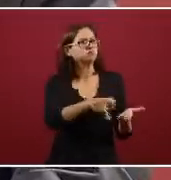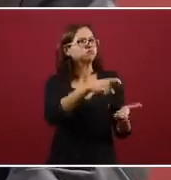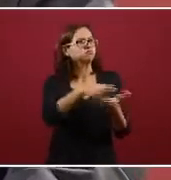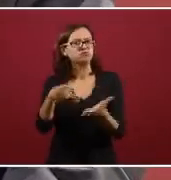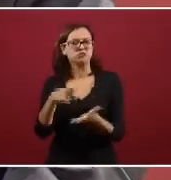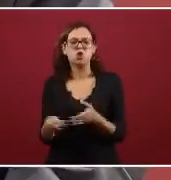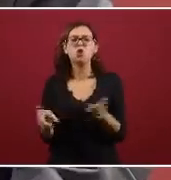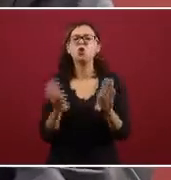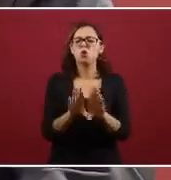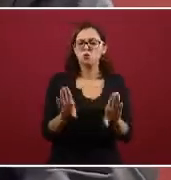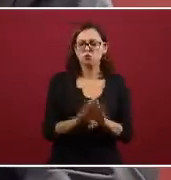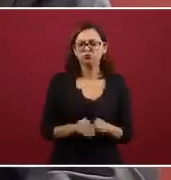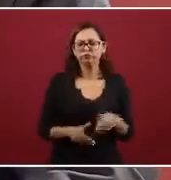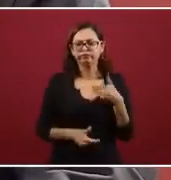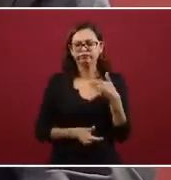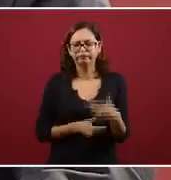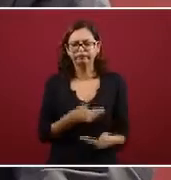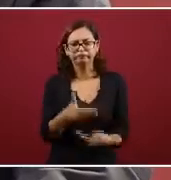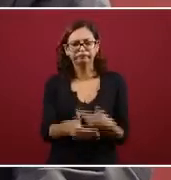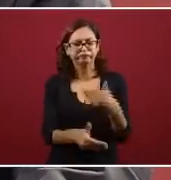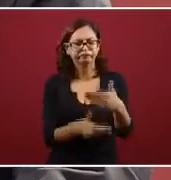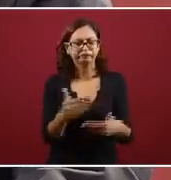patrimonio.